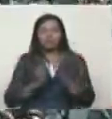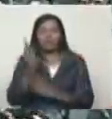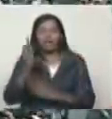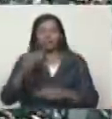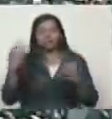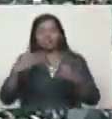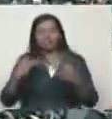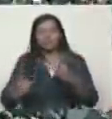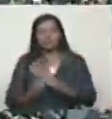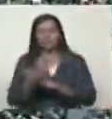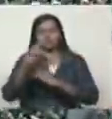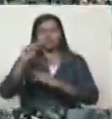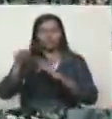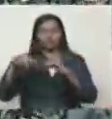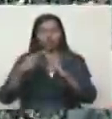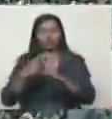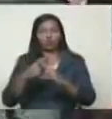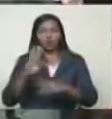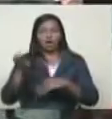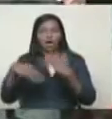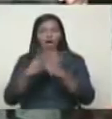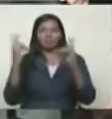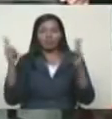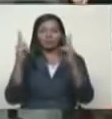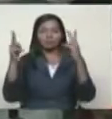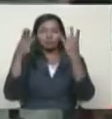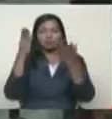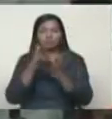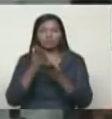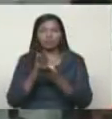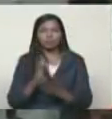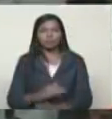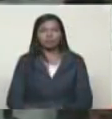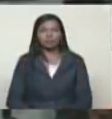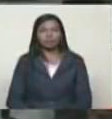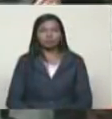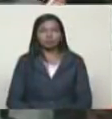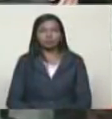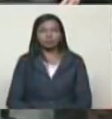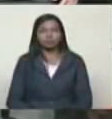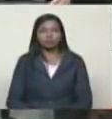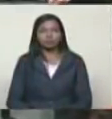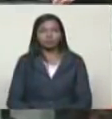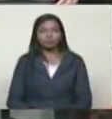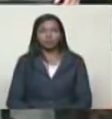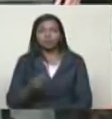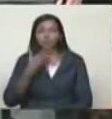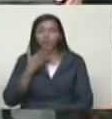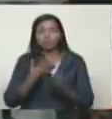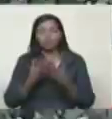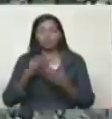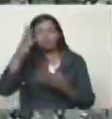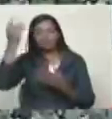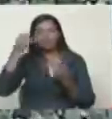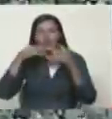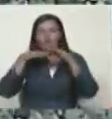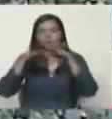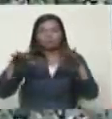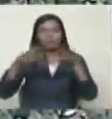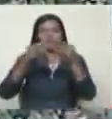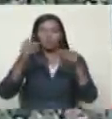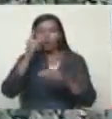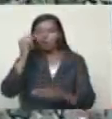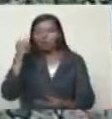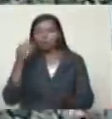siempre! ¡Hasta la victoria siempre! ¡Venceremos! Muchas gracias. Que Dios los bendiga a todos y a todas.